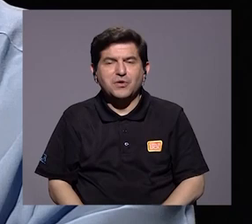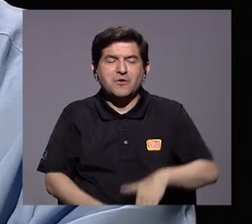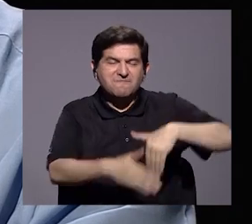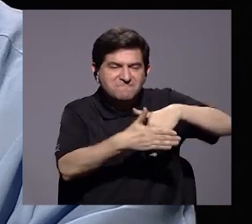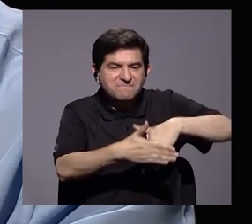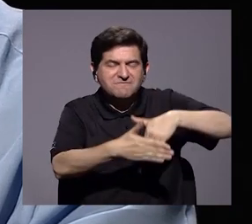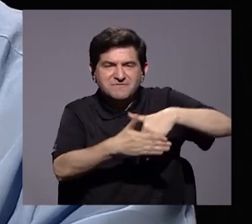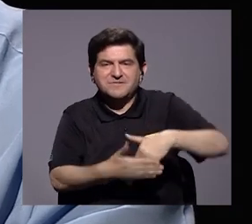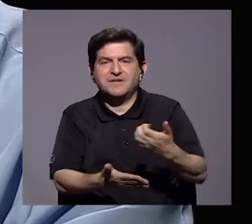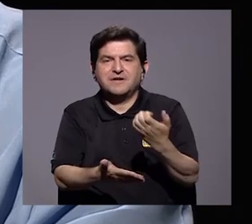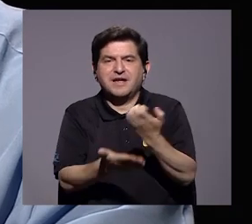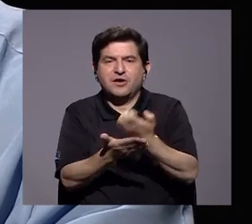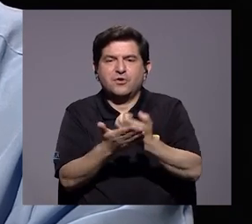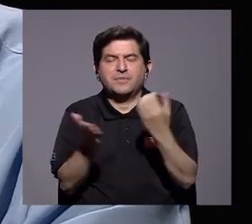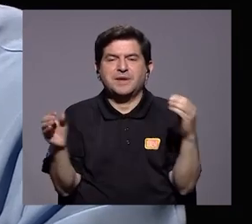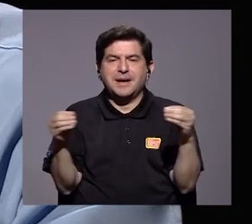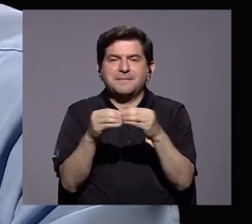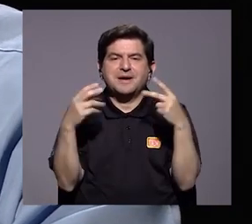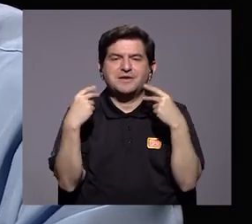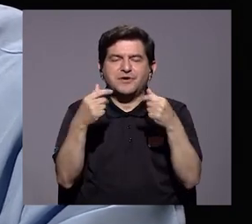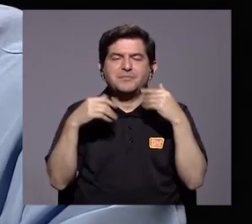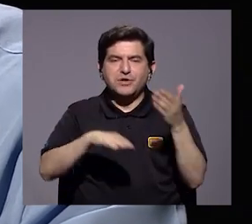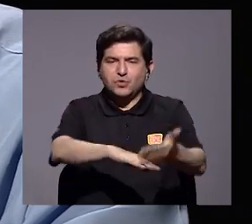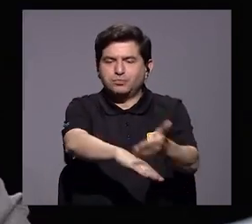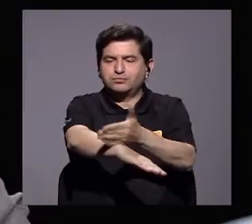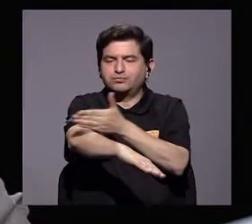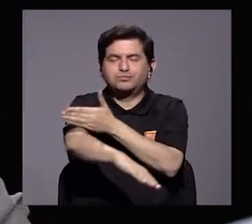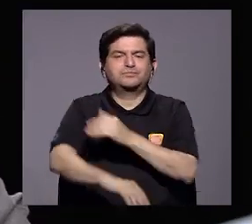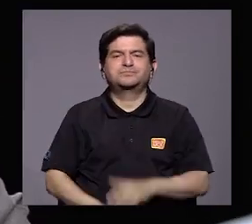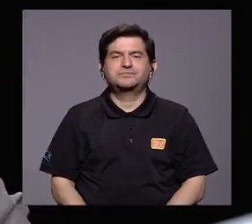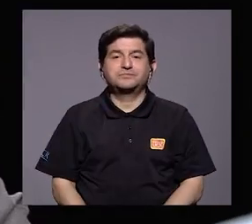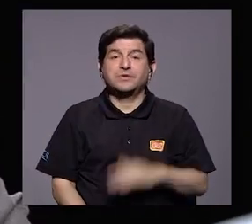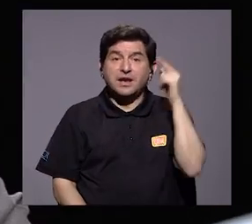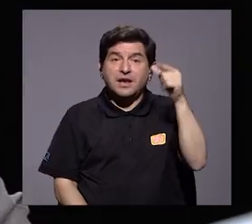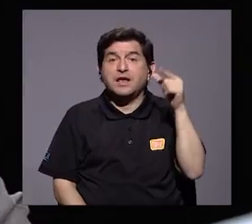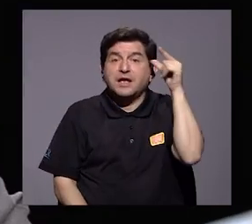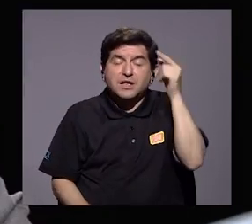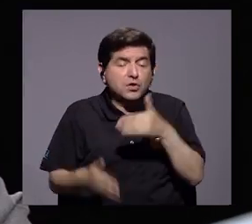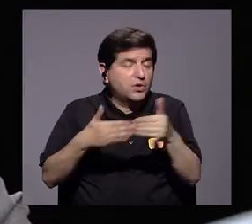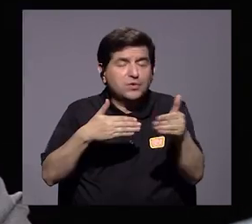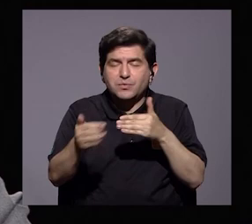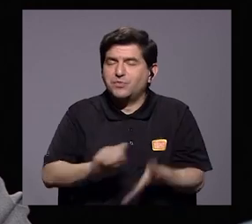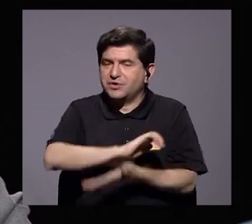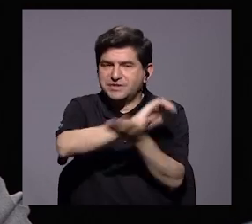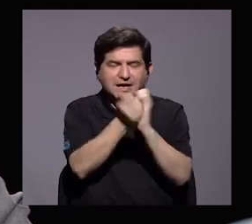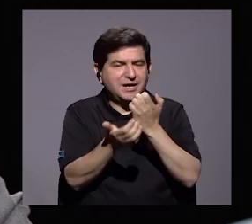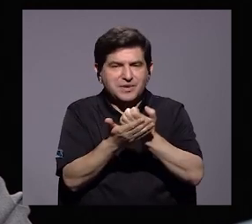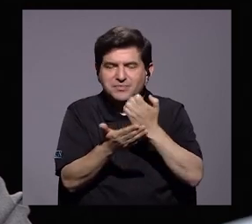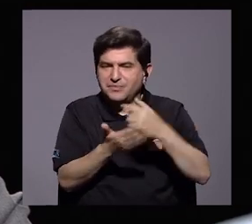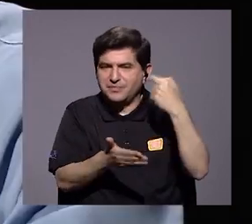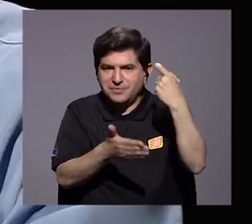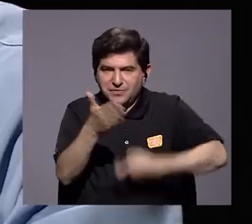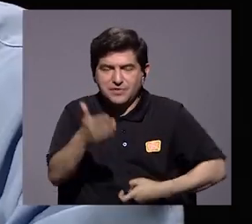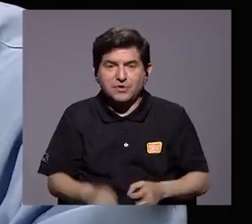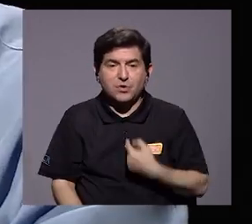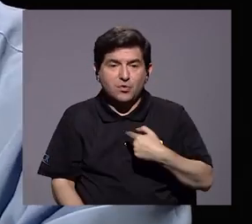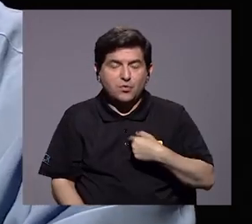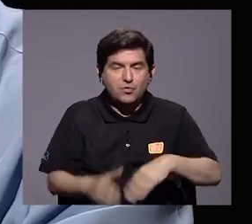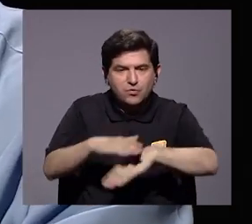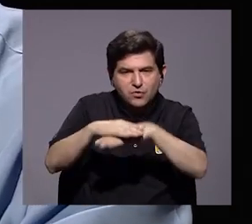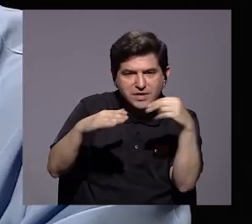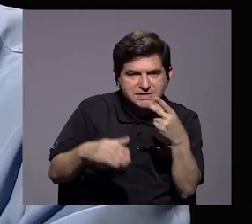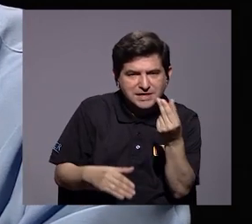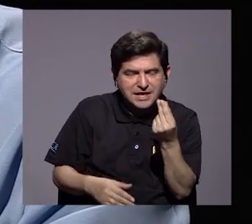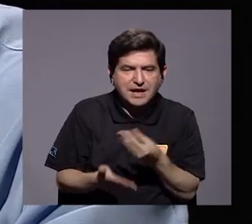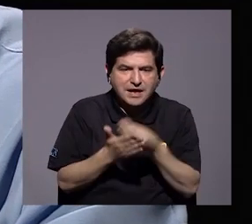están impidiendo que la economía crezca más rápidamente y estos esto lógico con cualquier reforma fiscal cuando uno le quita